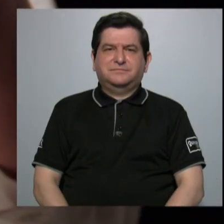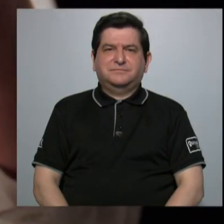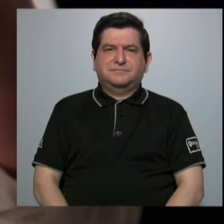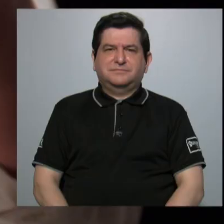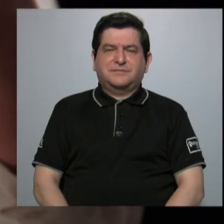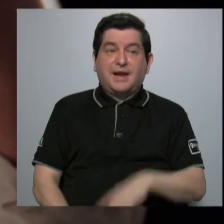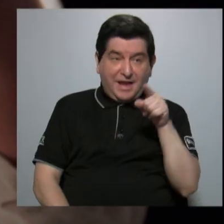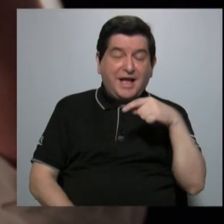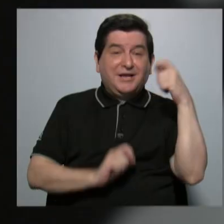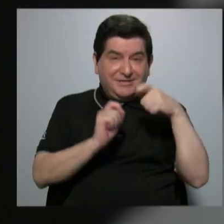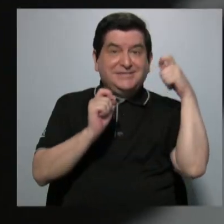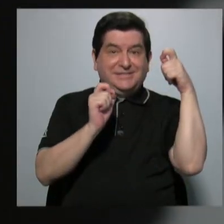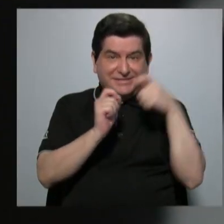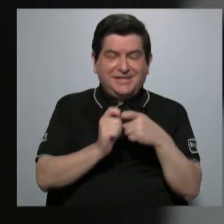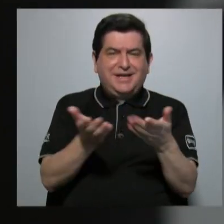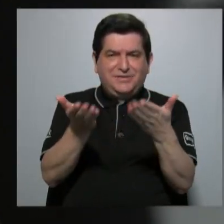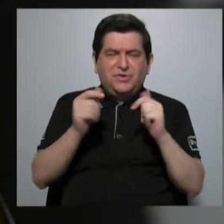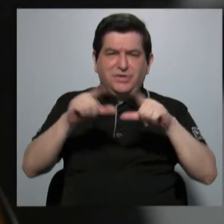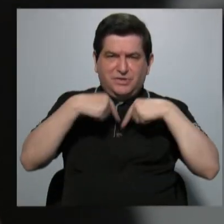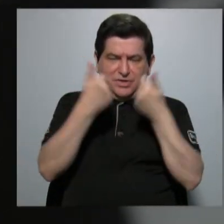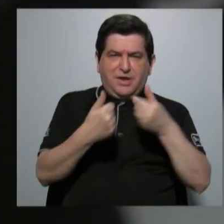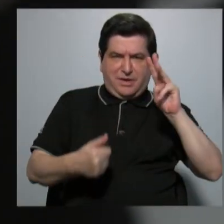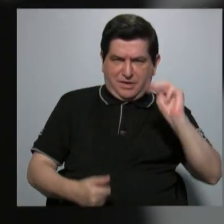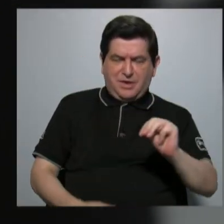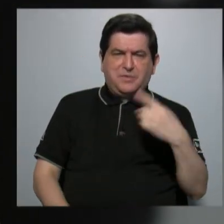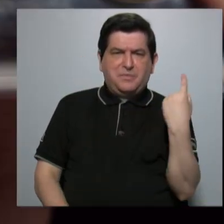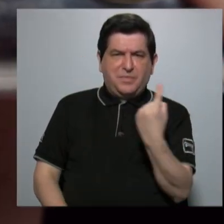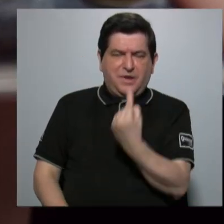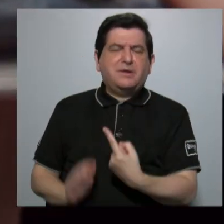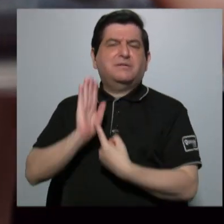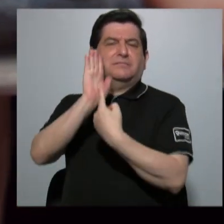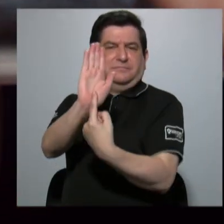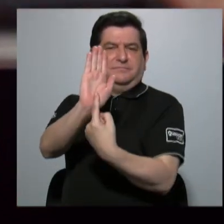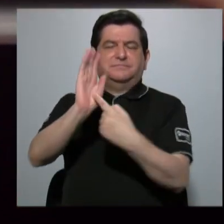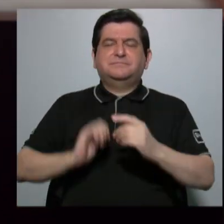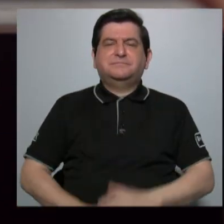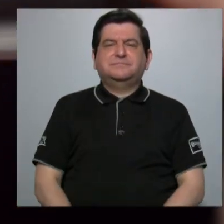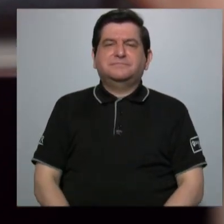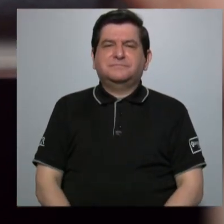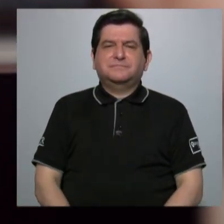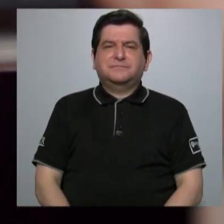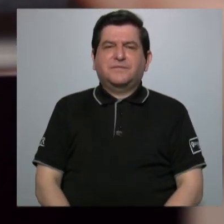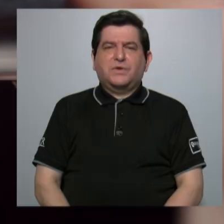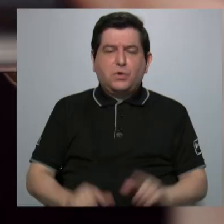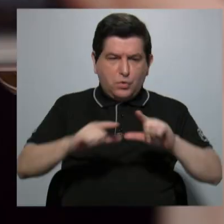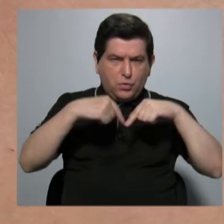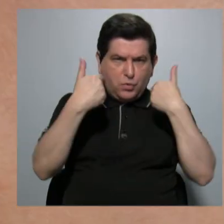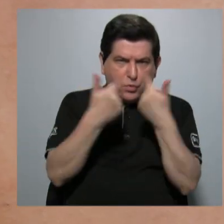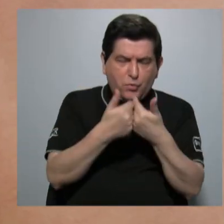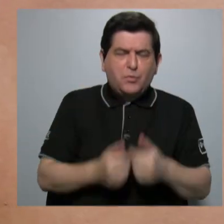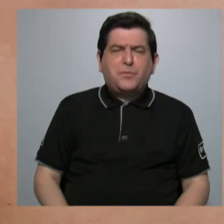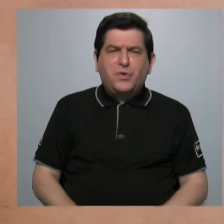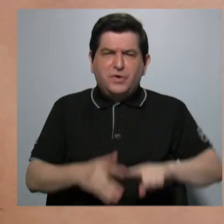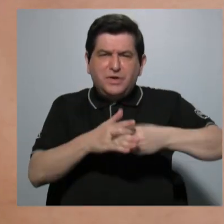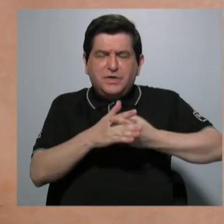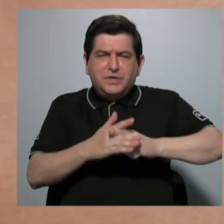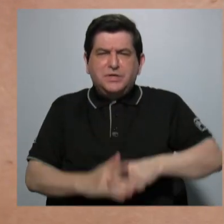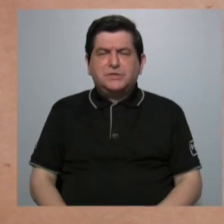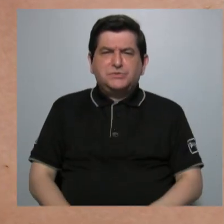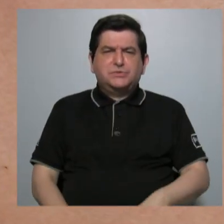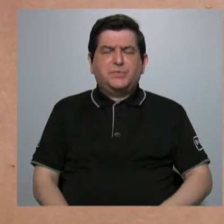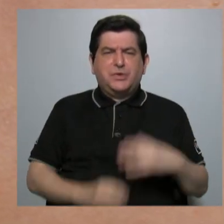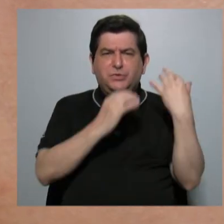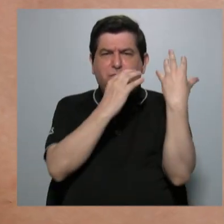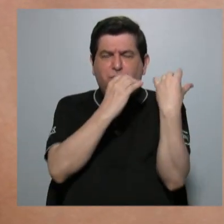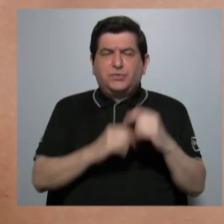Y es esto precisamente lo que busca el Quinteto Miravalles en cada una de sus presentaciones. Con un ensamble de instrumentos de viento, estos